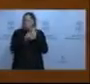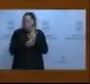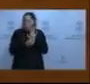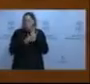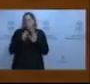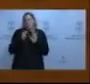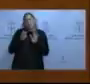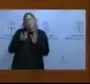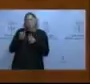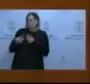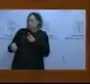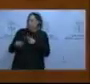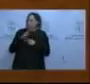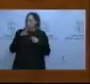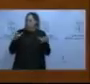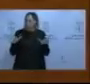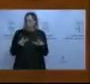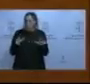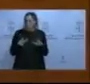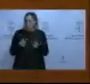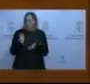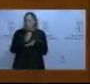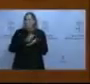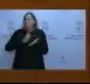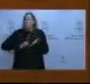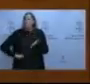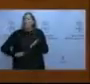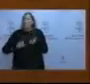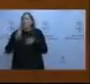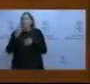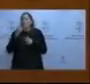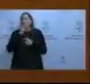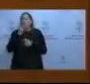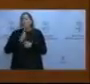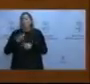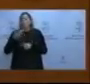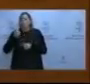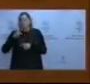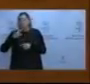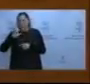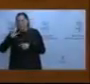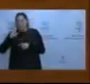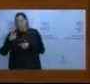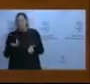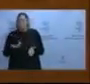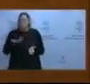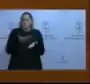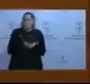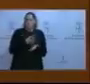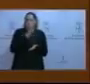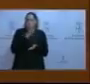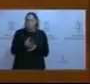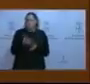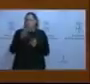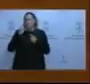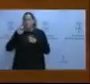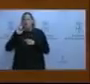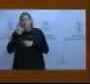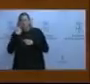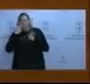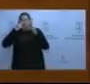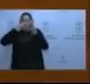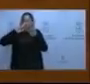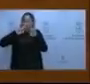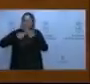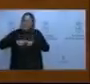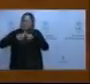un informe específico en el plazo de un mes sobre la Fundación Barredo, porque claro, lo que se cuenta ya en ese aspecto del informe de la sindicatura no son temas menores. Se